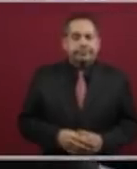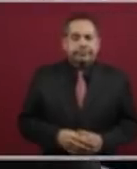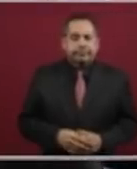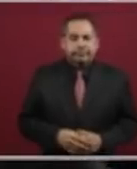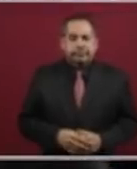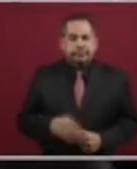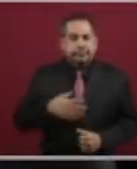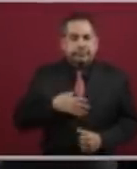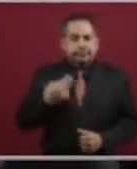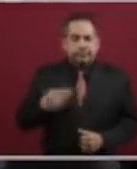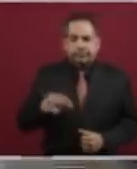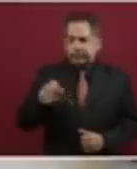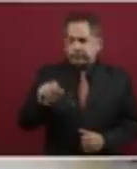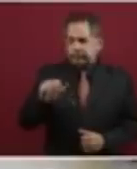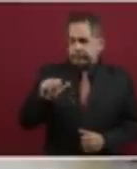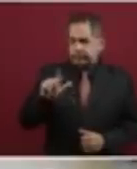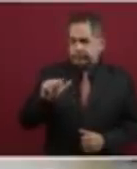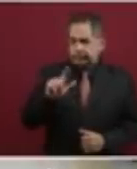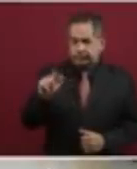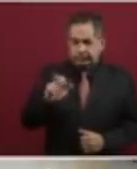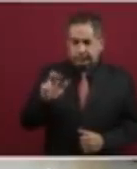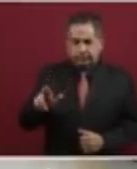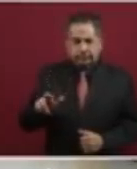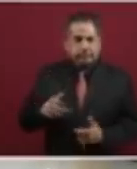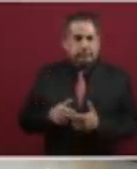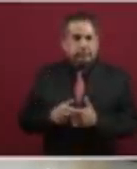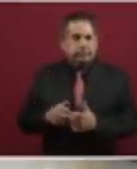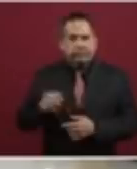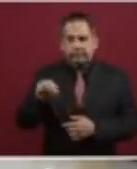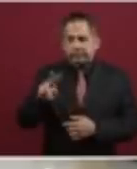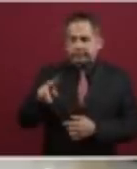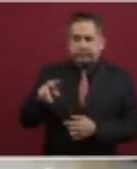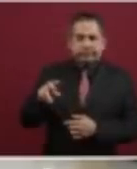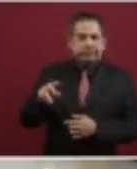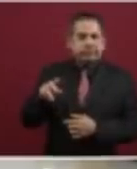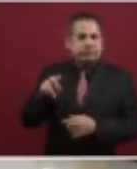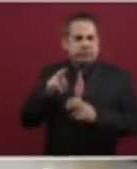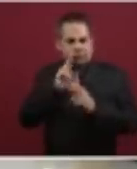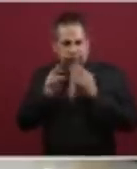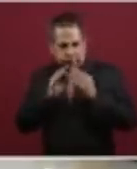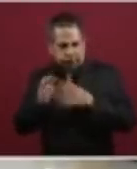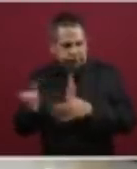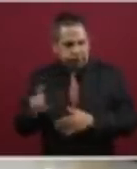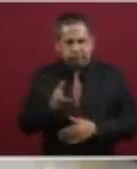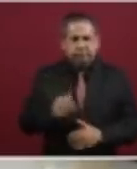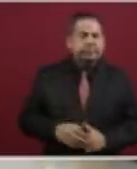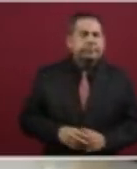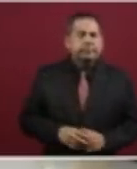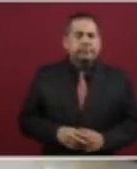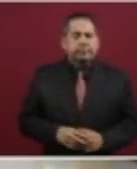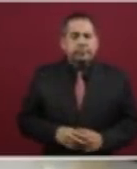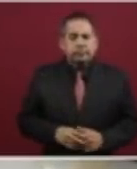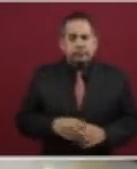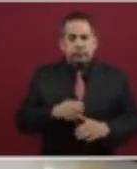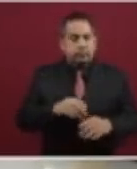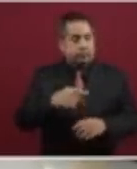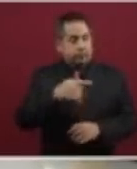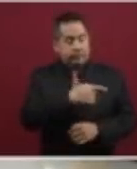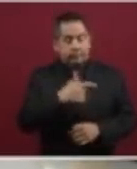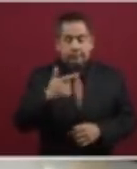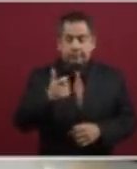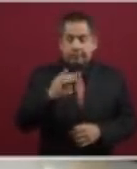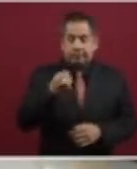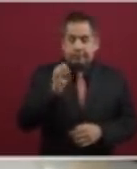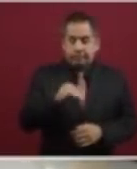Mi nombre es Hans Salazar, de ZMG Noticias. Buen día. Sobre la renuncia de Germán Martínez